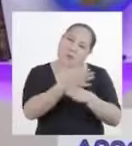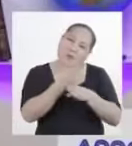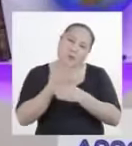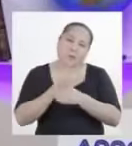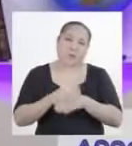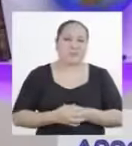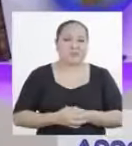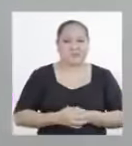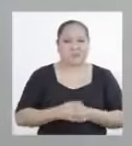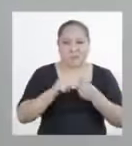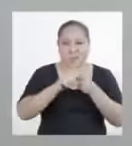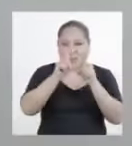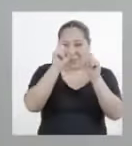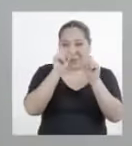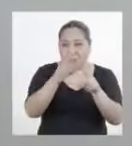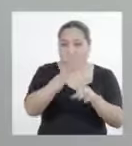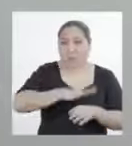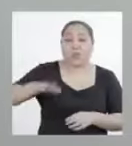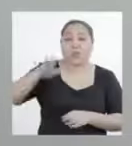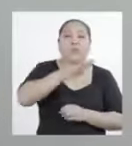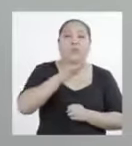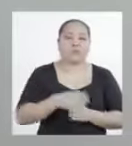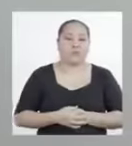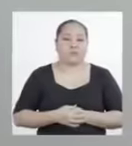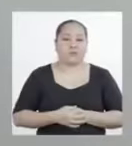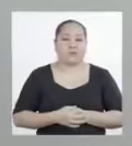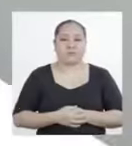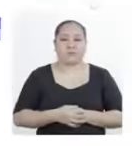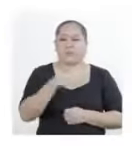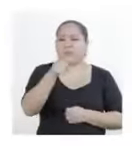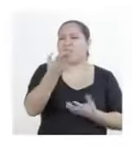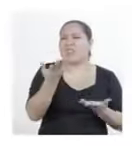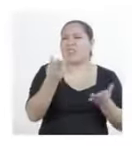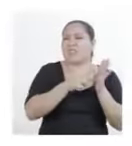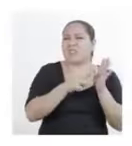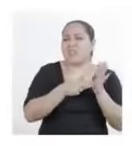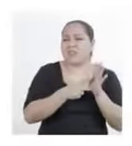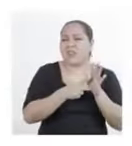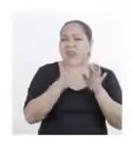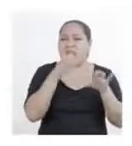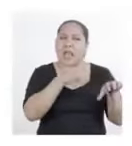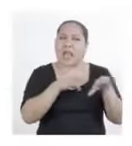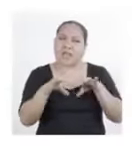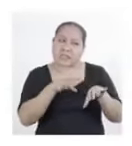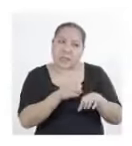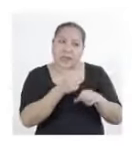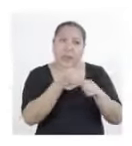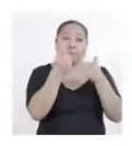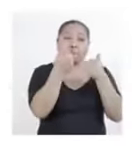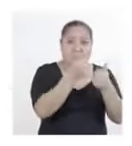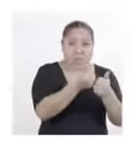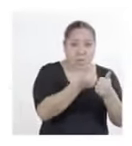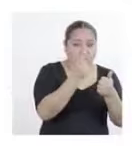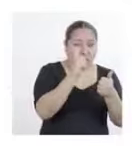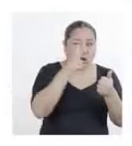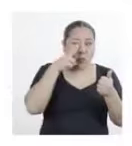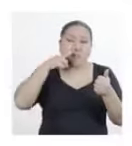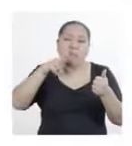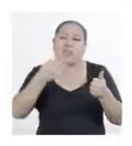Romina! ¡Compártelo! La pregunta para todos fue ¿Qué quiere decir hacer el bien sin